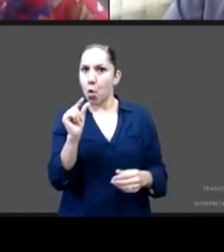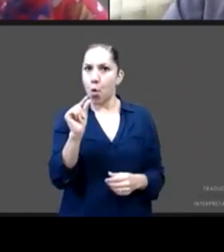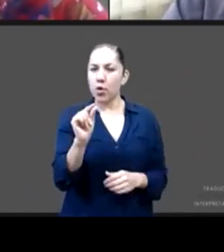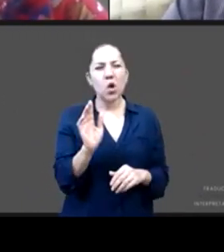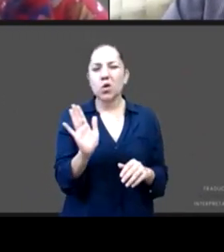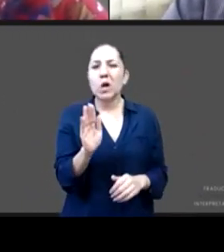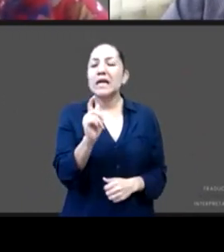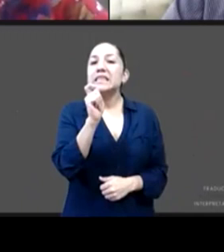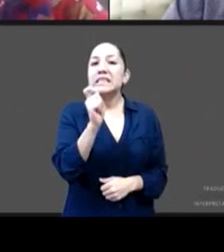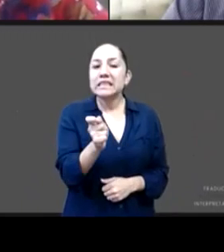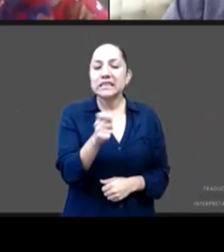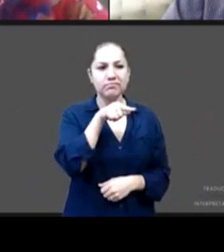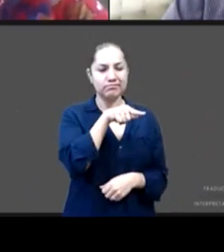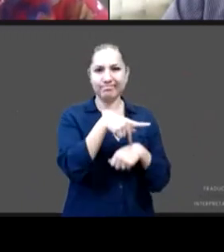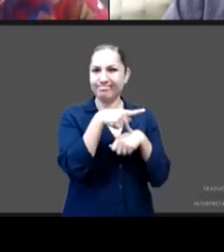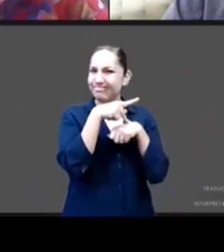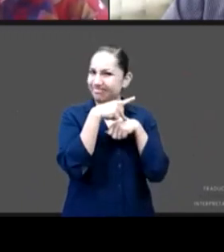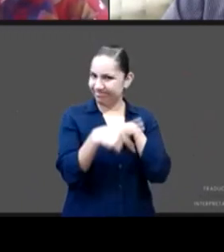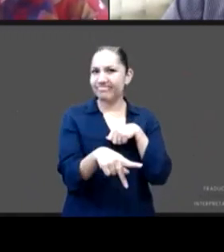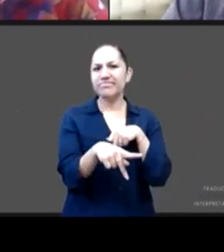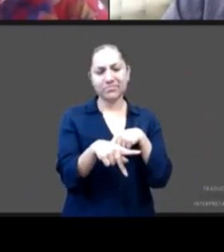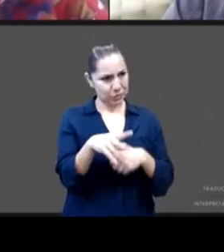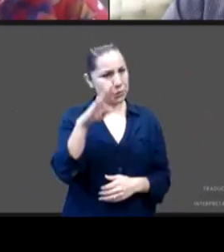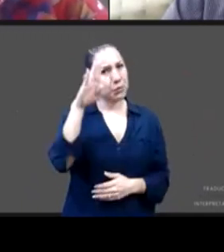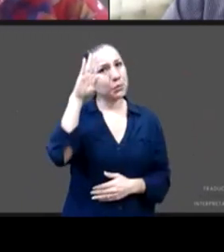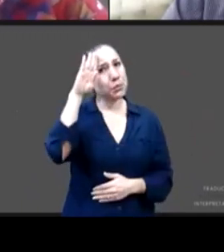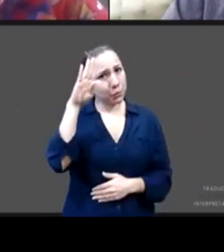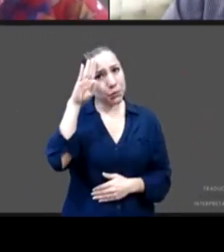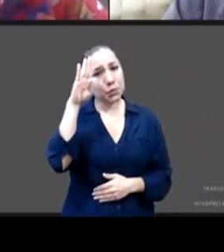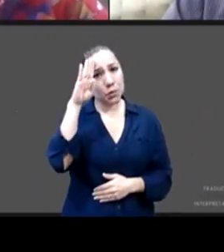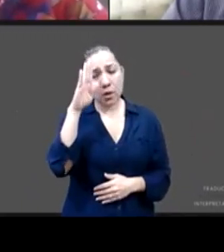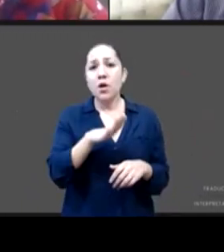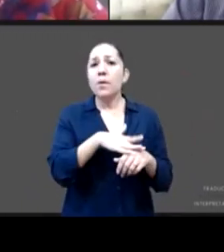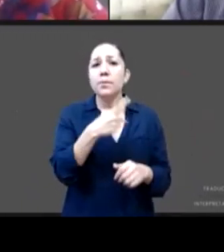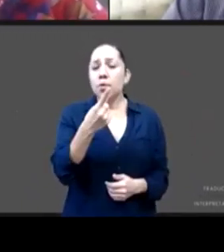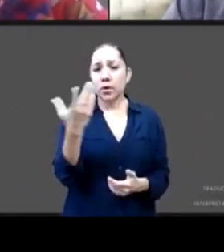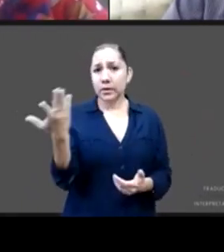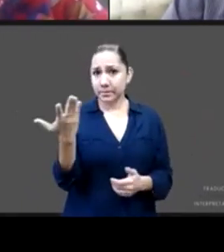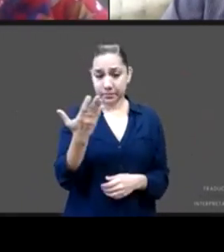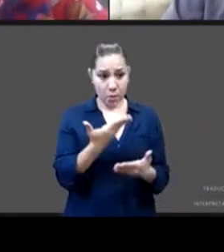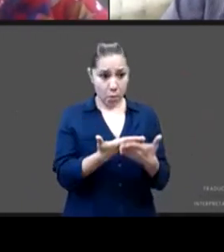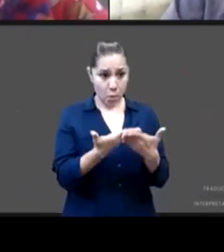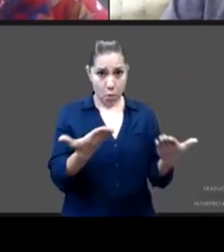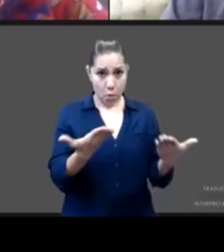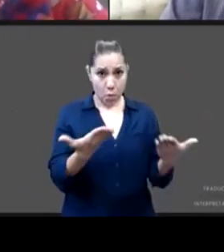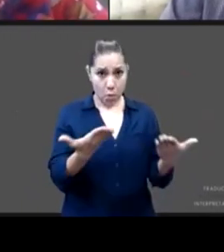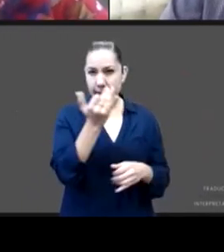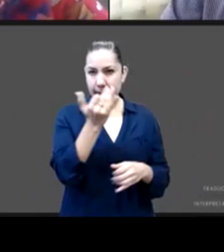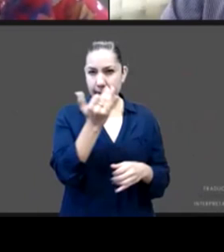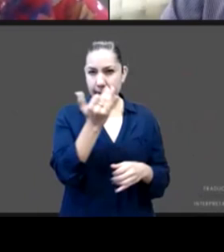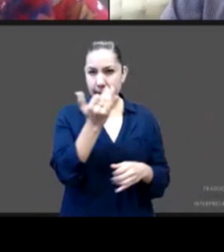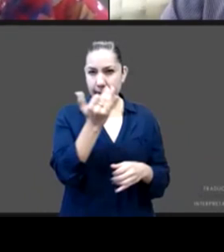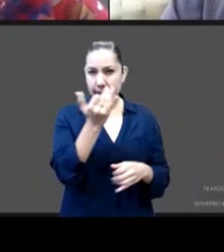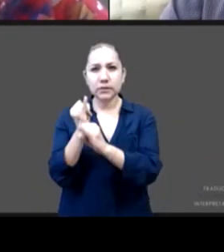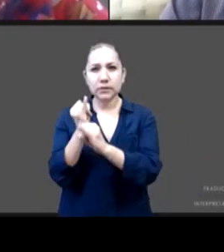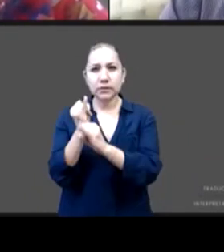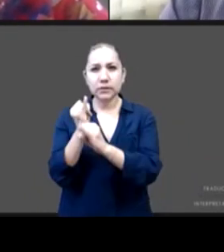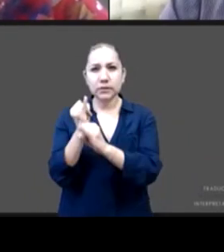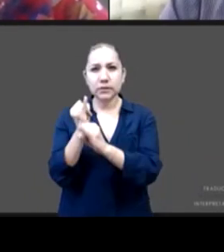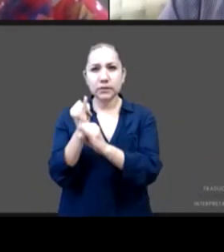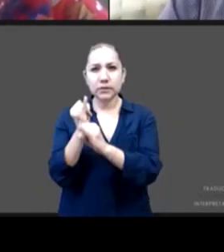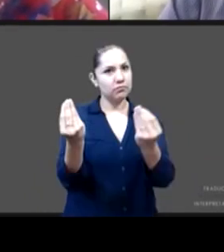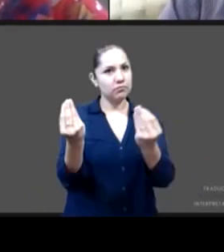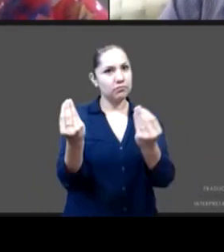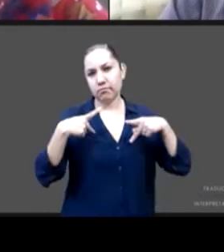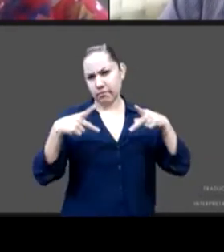cuenta del crecimiento exponencial que ha tenido el uso del Internet en la población en general y en la población de